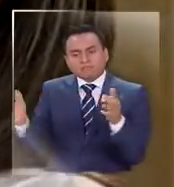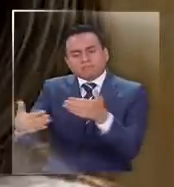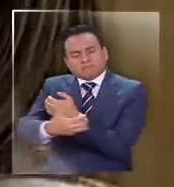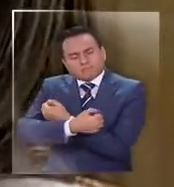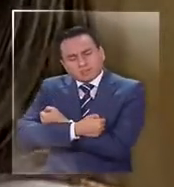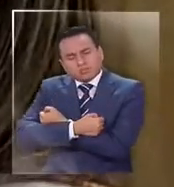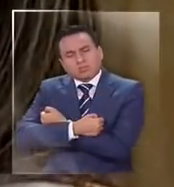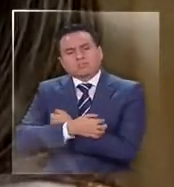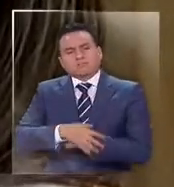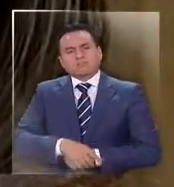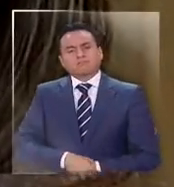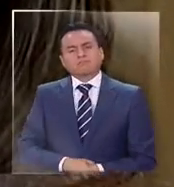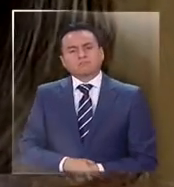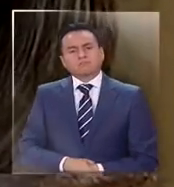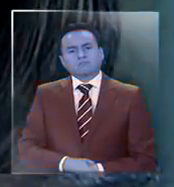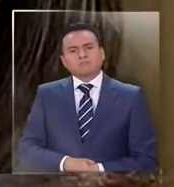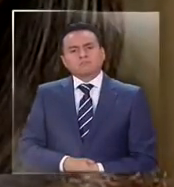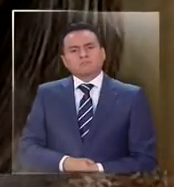acoges.